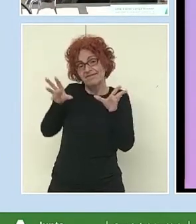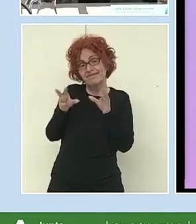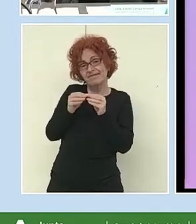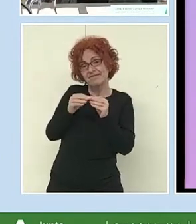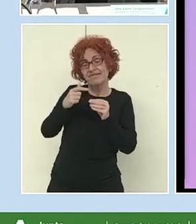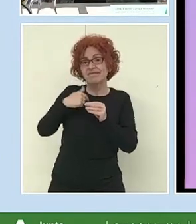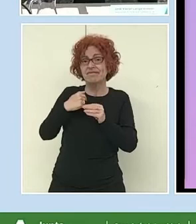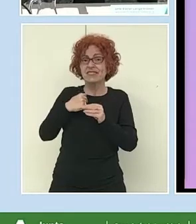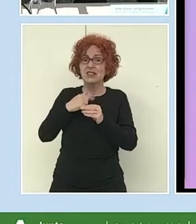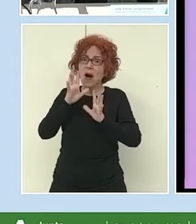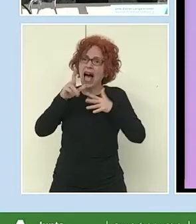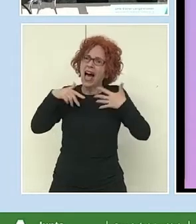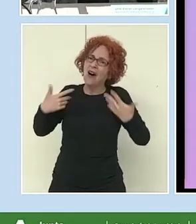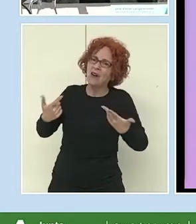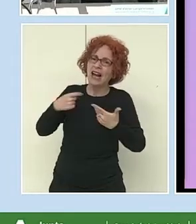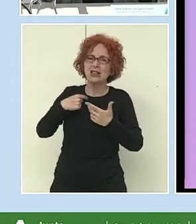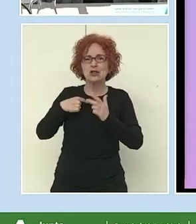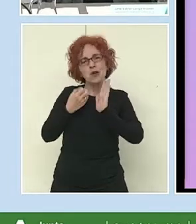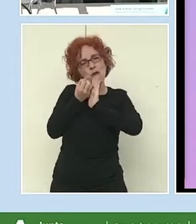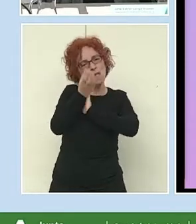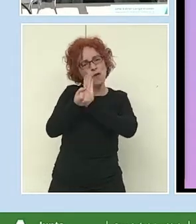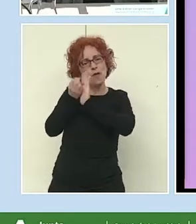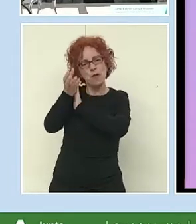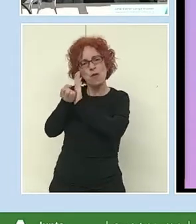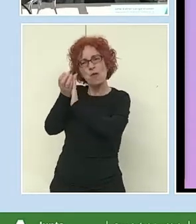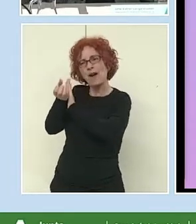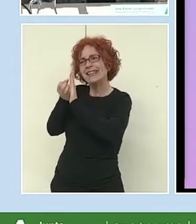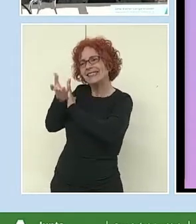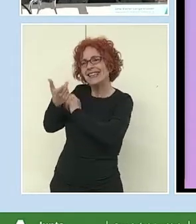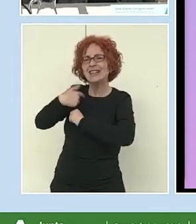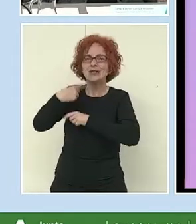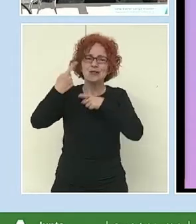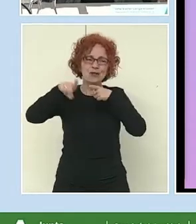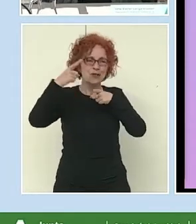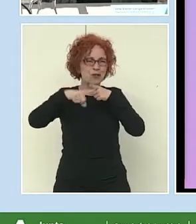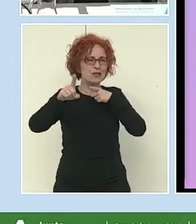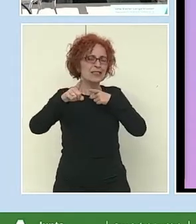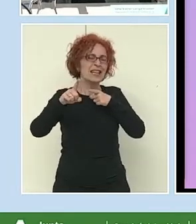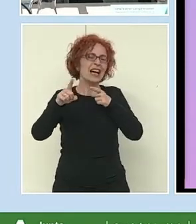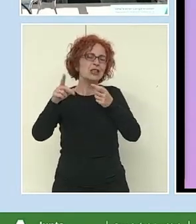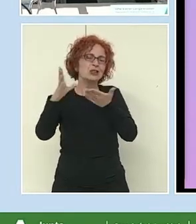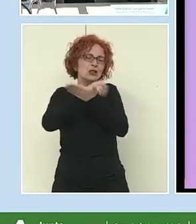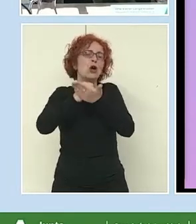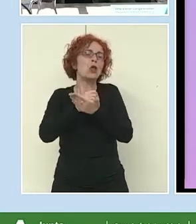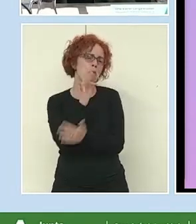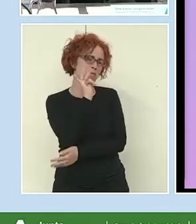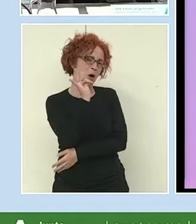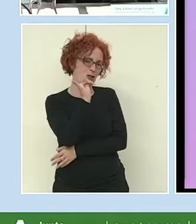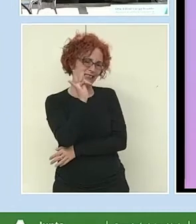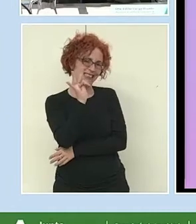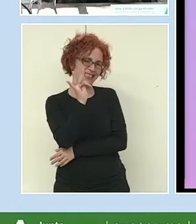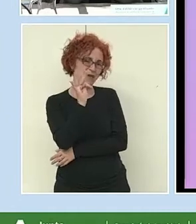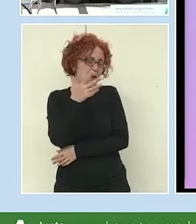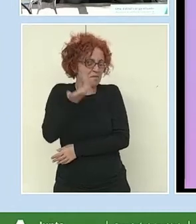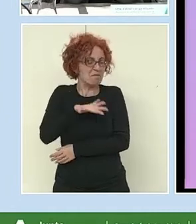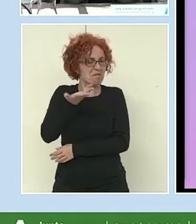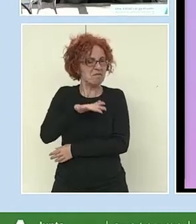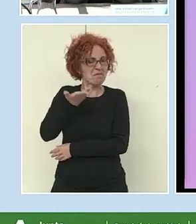ahora solo lo que estoy comentando son todos como tips positivos, ¿no? Y